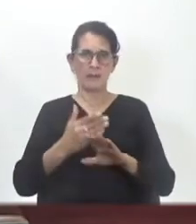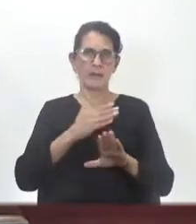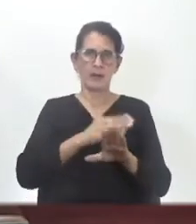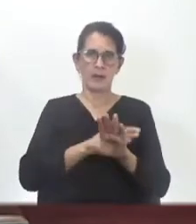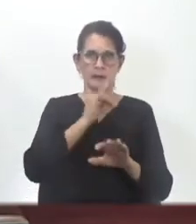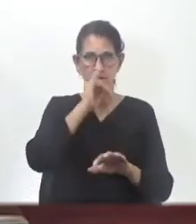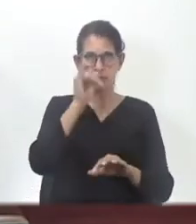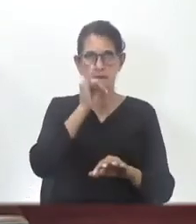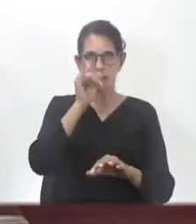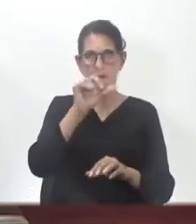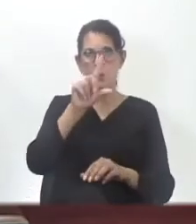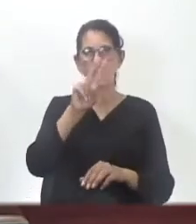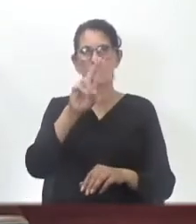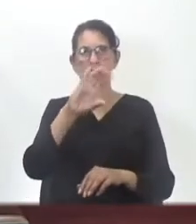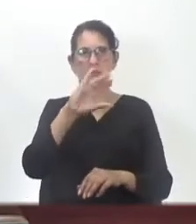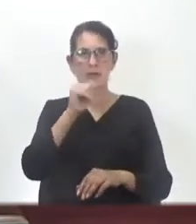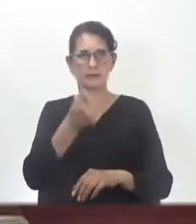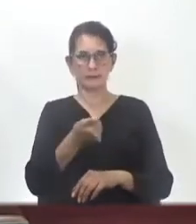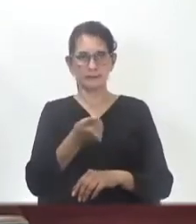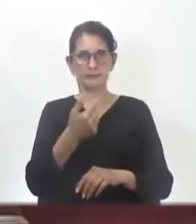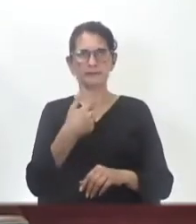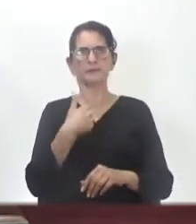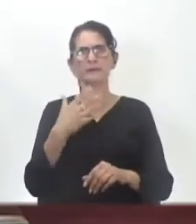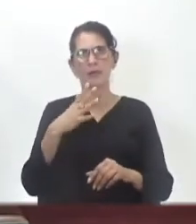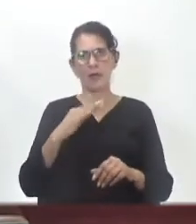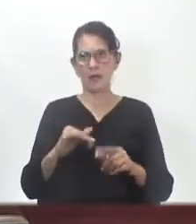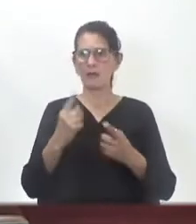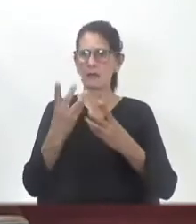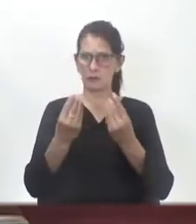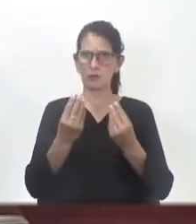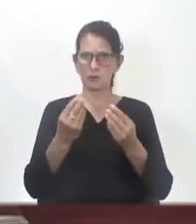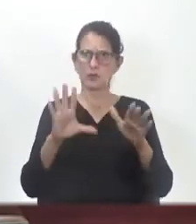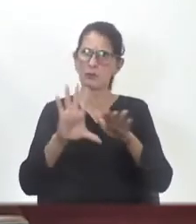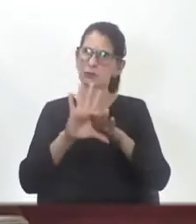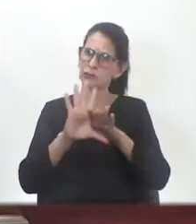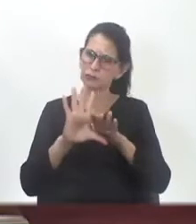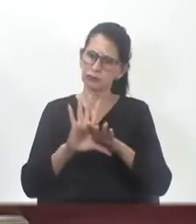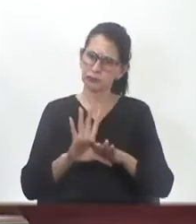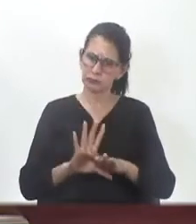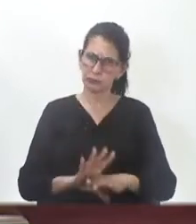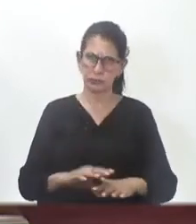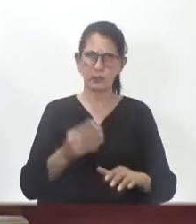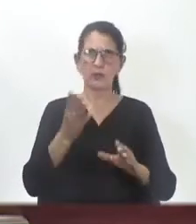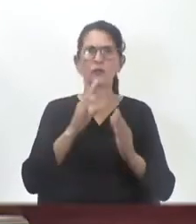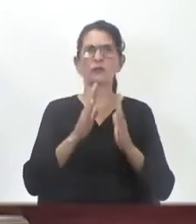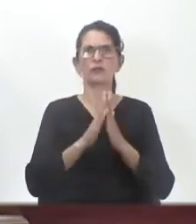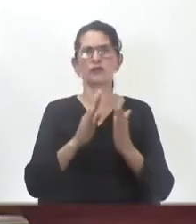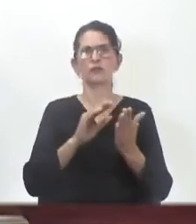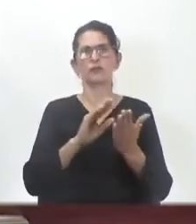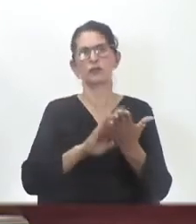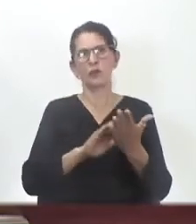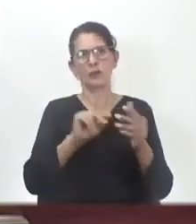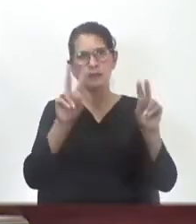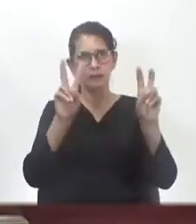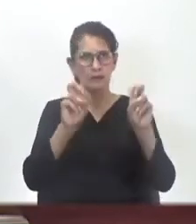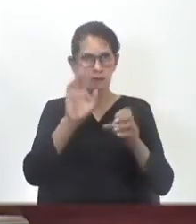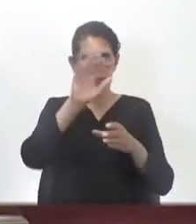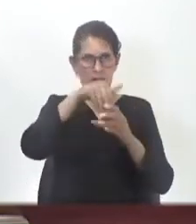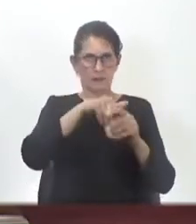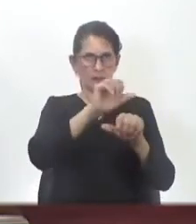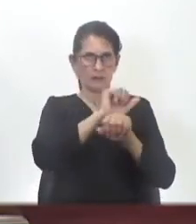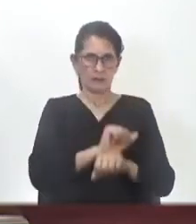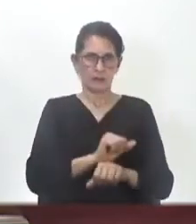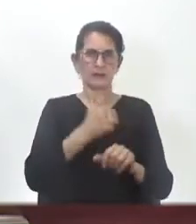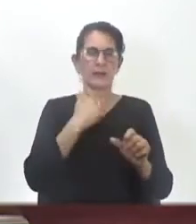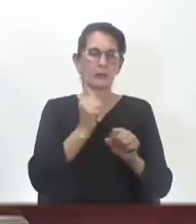diputada Lucía Echeverría, con la cual tenemos muchas coincidencias del futuro que queremos nosotros para el sistema penitenciario. Porque hemos trabajado, estamos